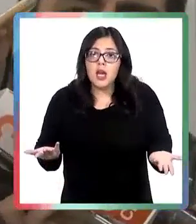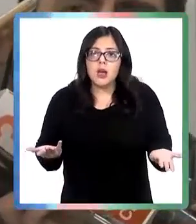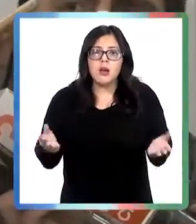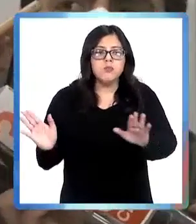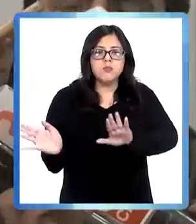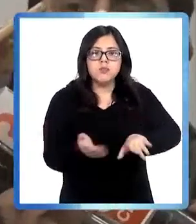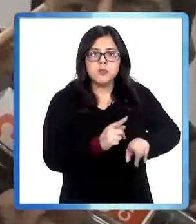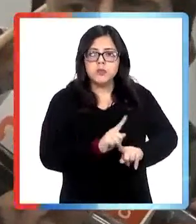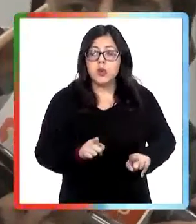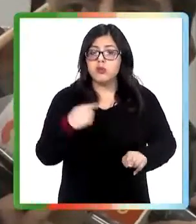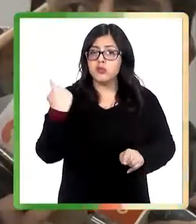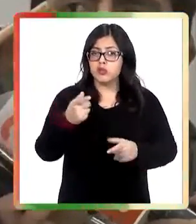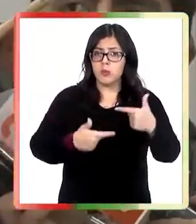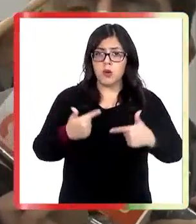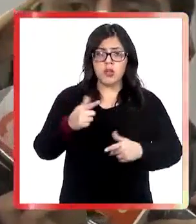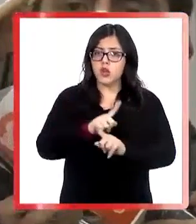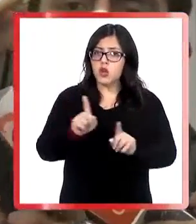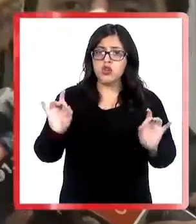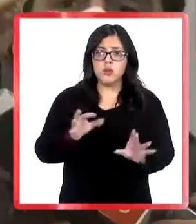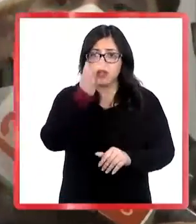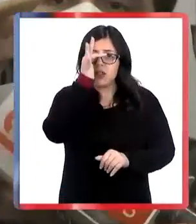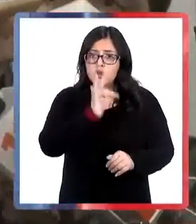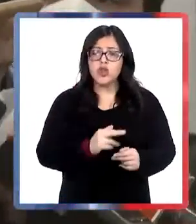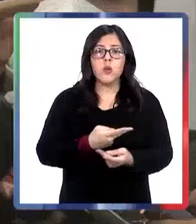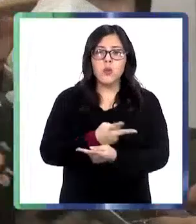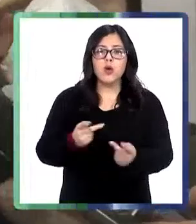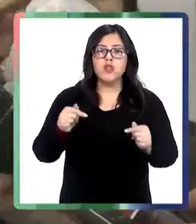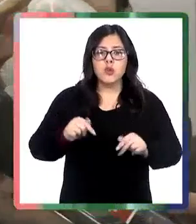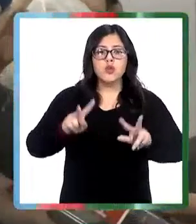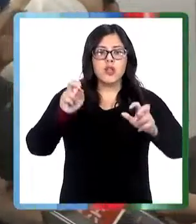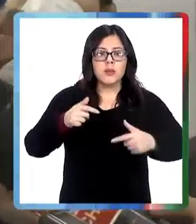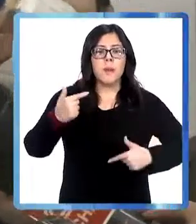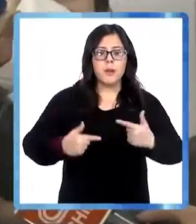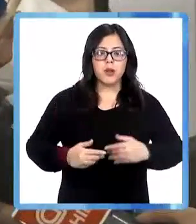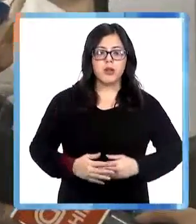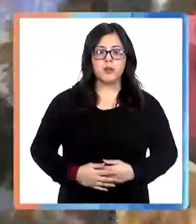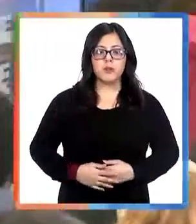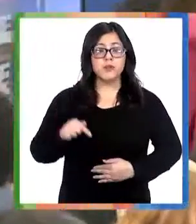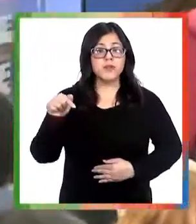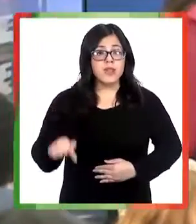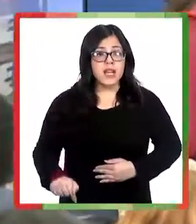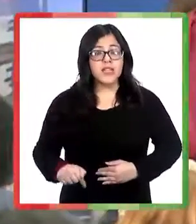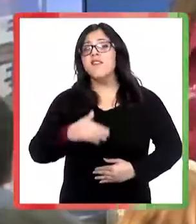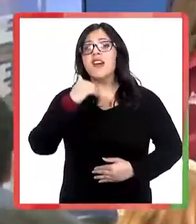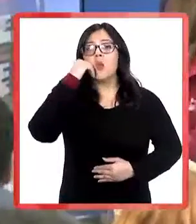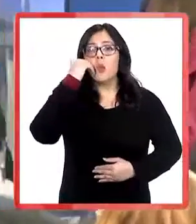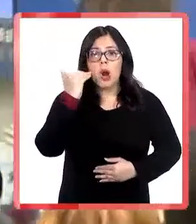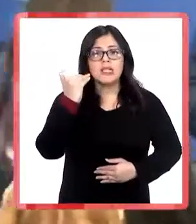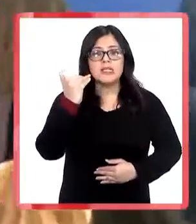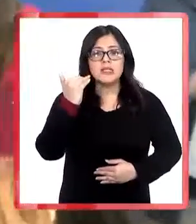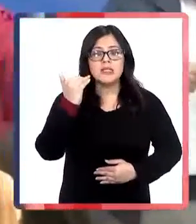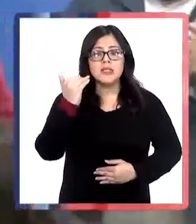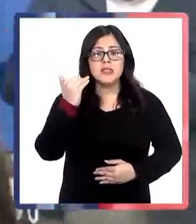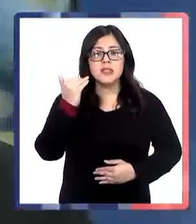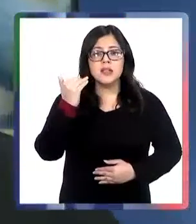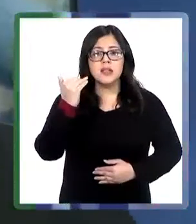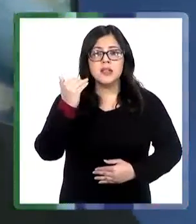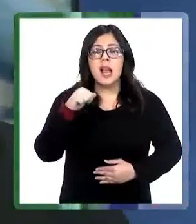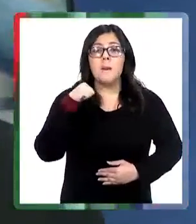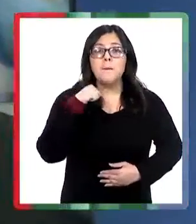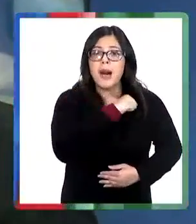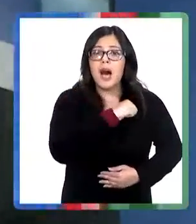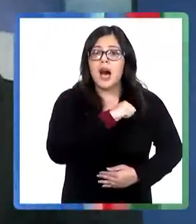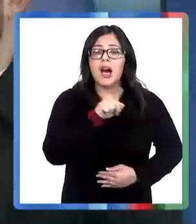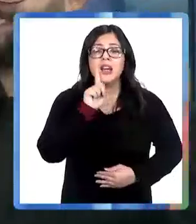actuemos intempestivamente. No somos políticos, somos funcionarios públicos, porque esta es una discusión política. Llega a dar vergüenza el